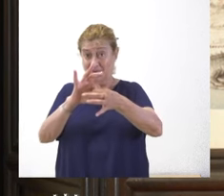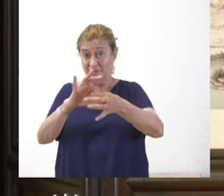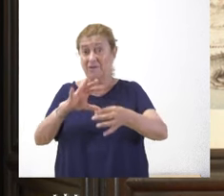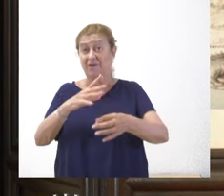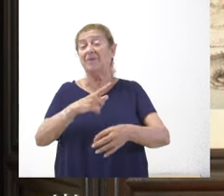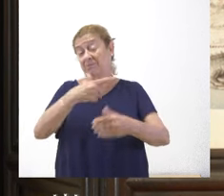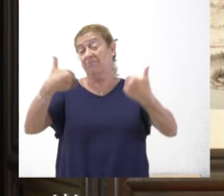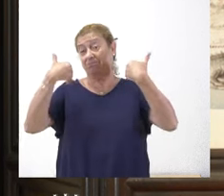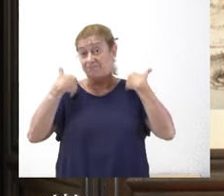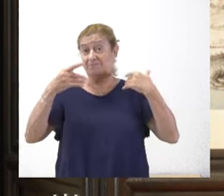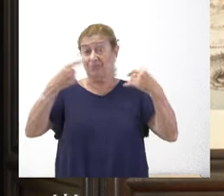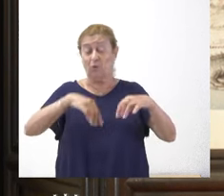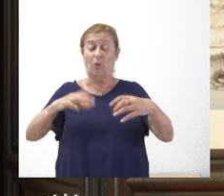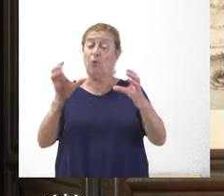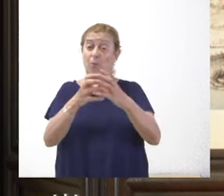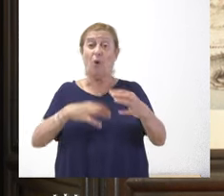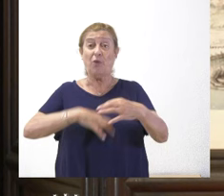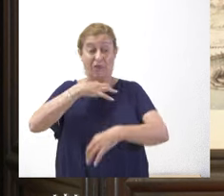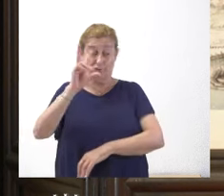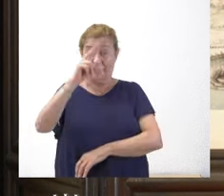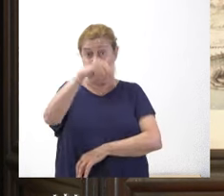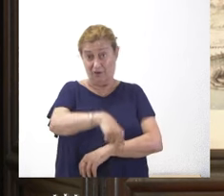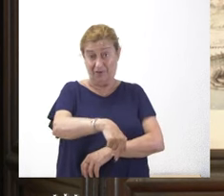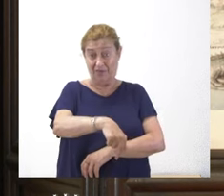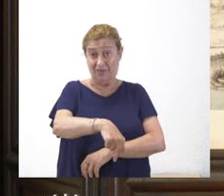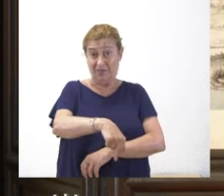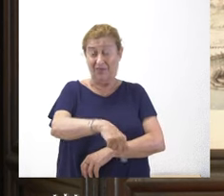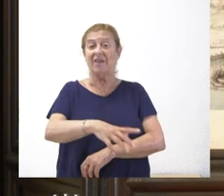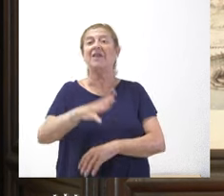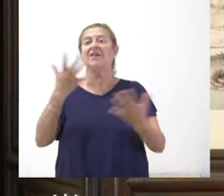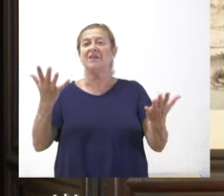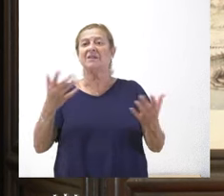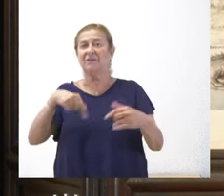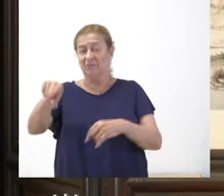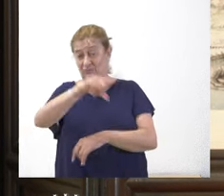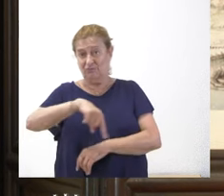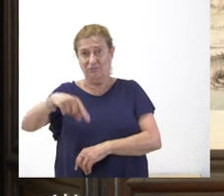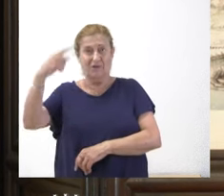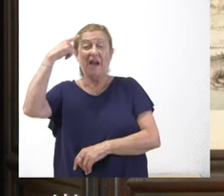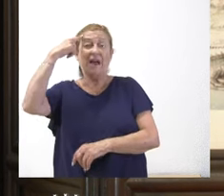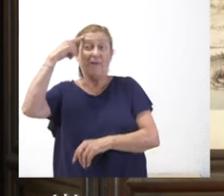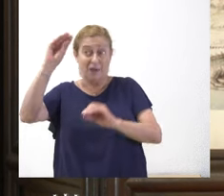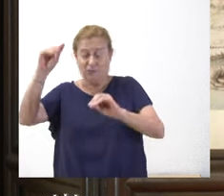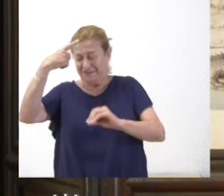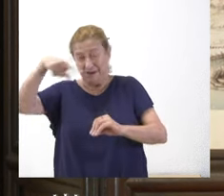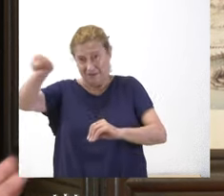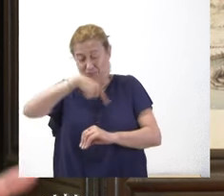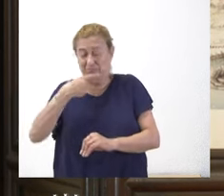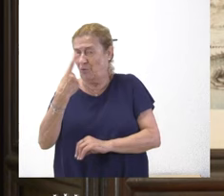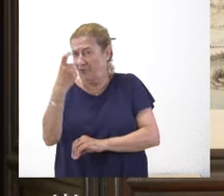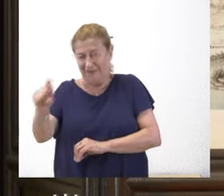los representantes de ciudadanos en vall olí está en su cabeza y no lo voy a mencionar y